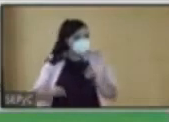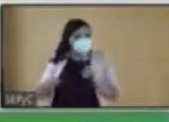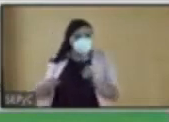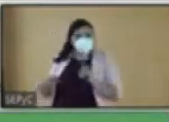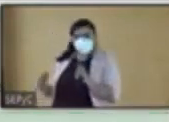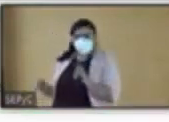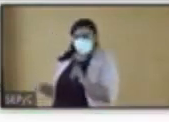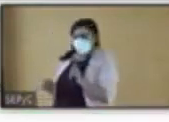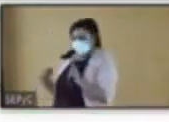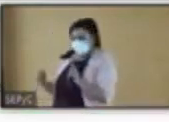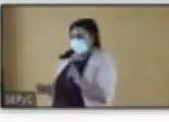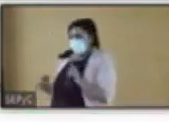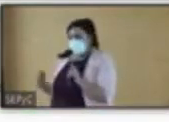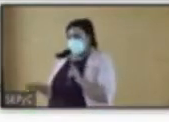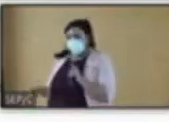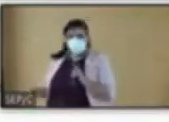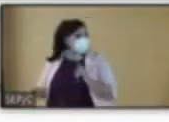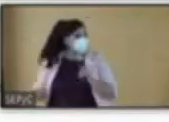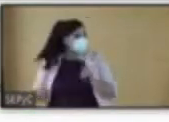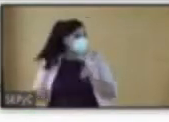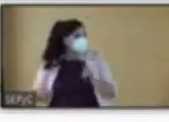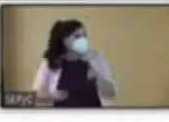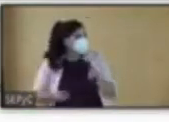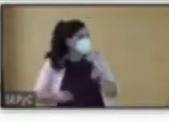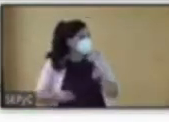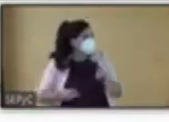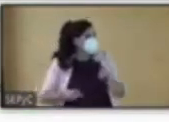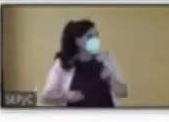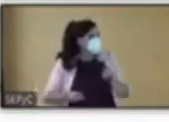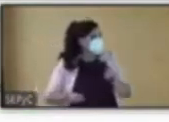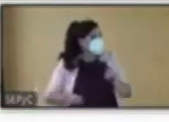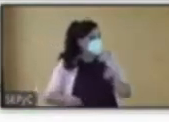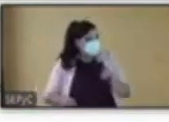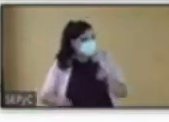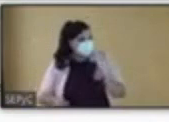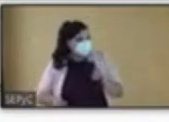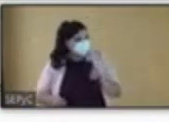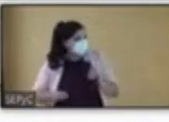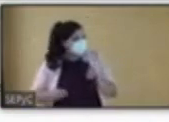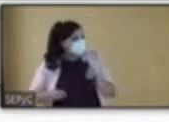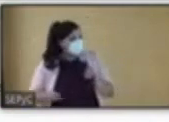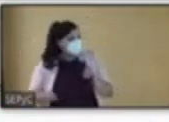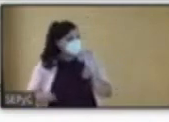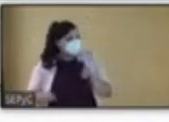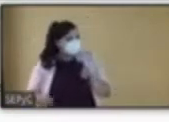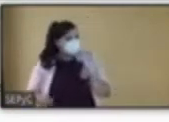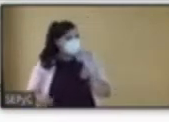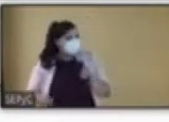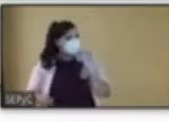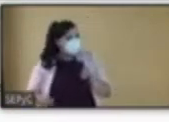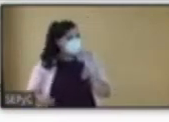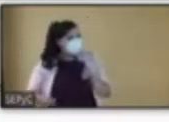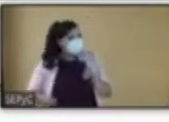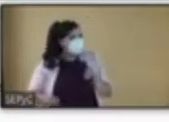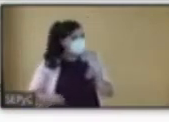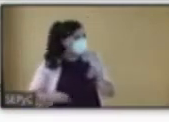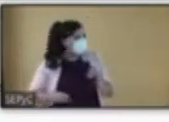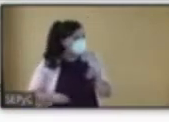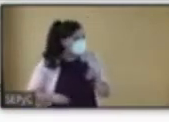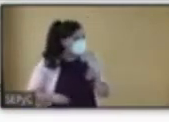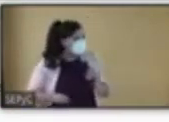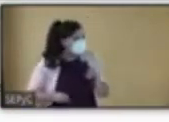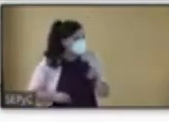Solamente estoy informando que pertenezco o participo activamente en una asociación o sociedad. Una vez que lleno la información que me requiere el sistema,